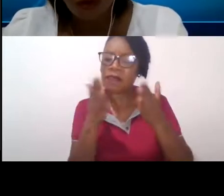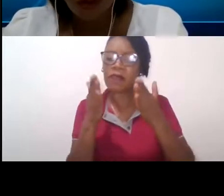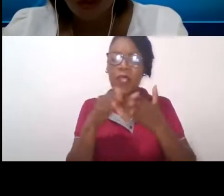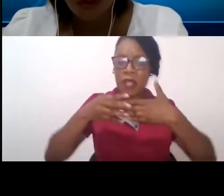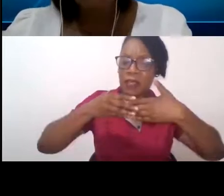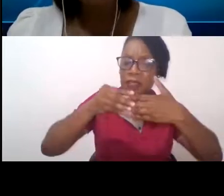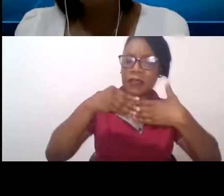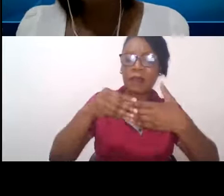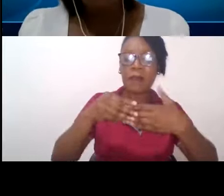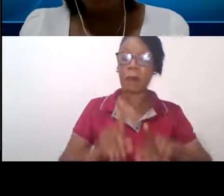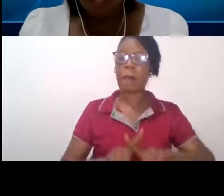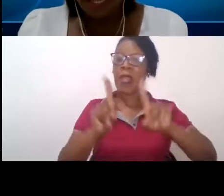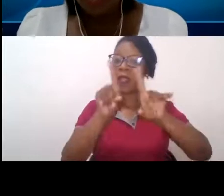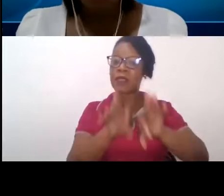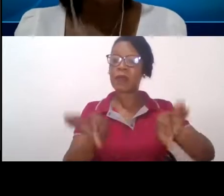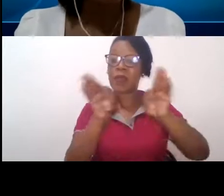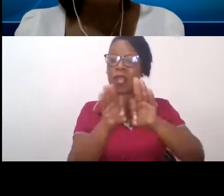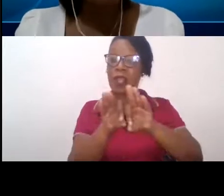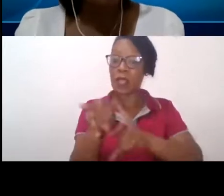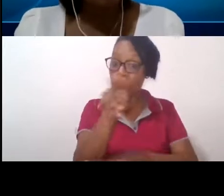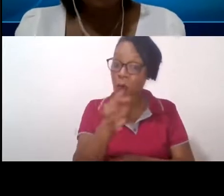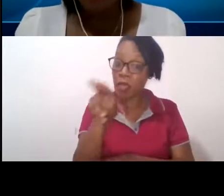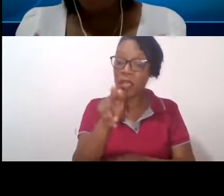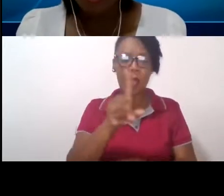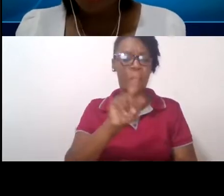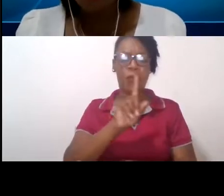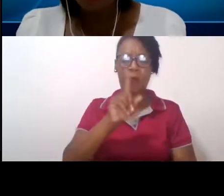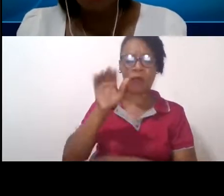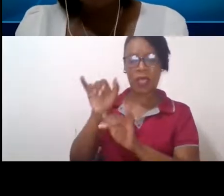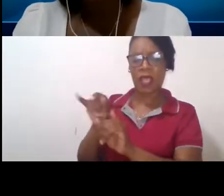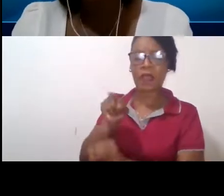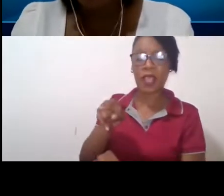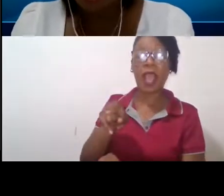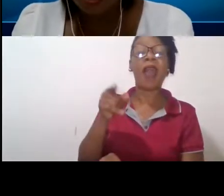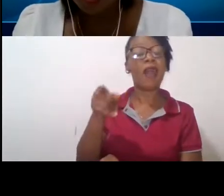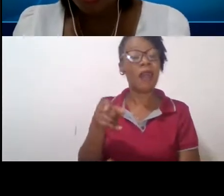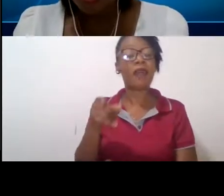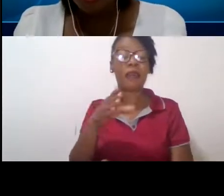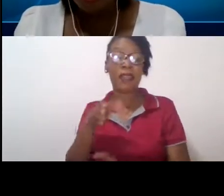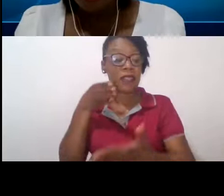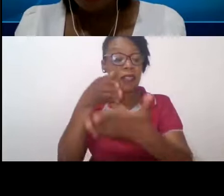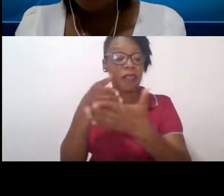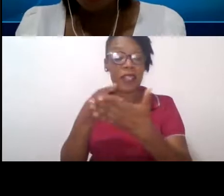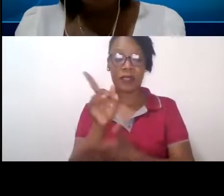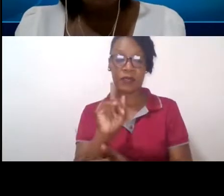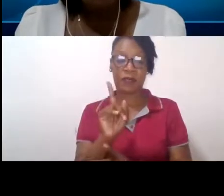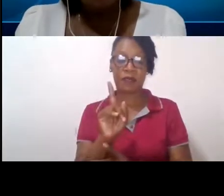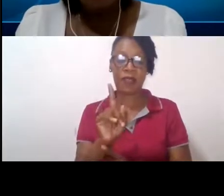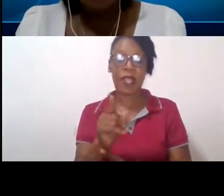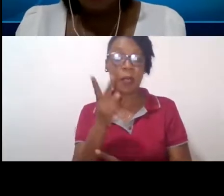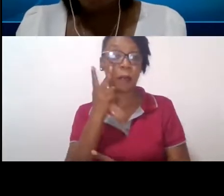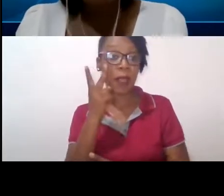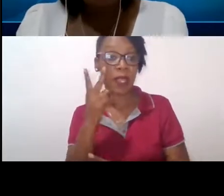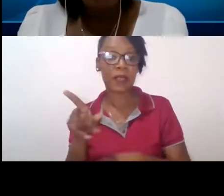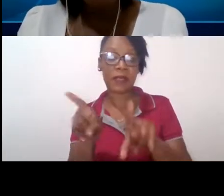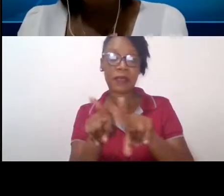flexibilización. Pero es importante, colegas, no quedarnos en el apartado de la afectación, sino